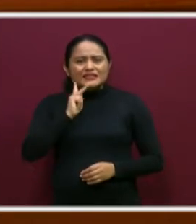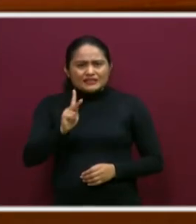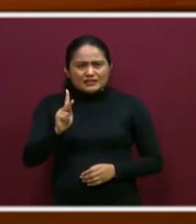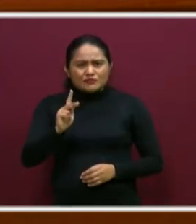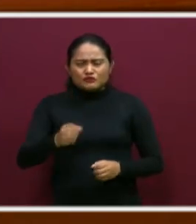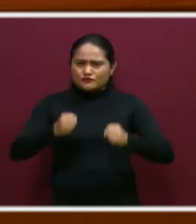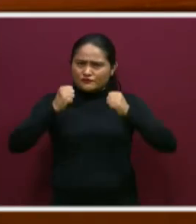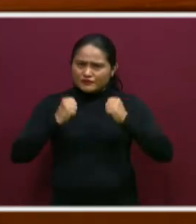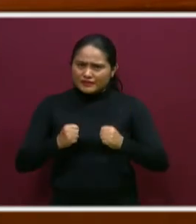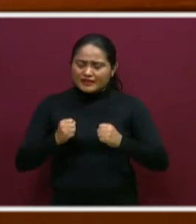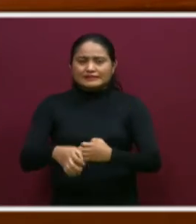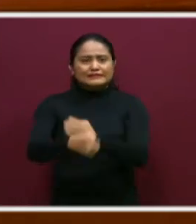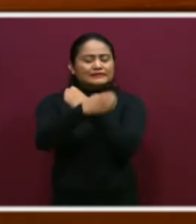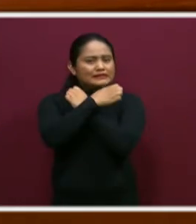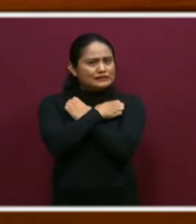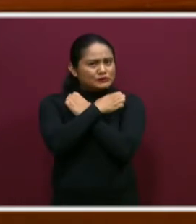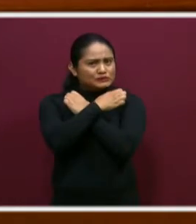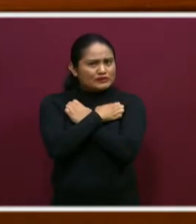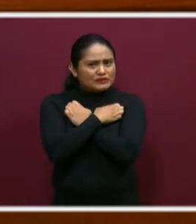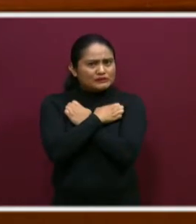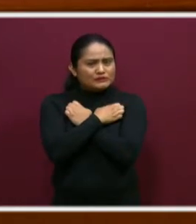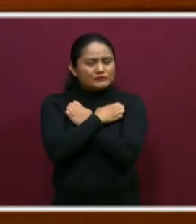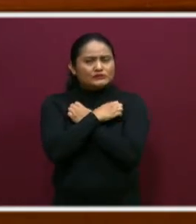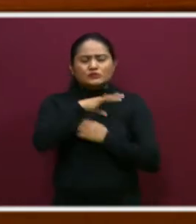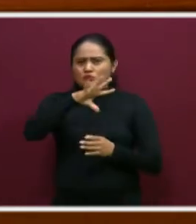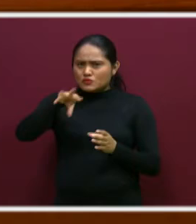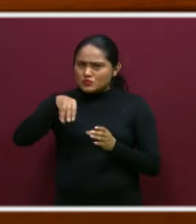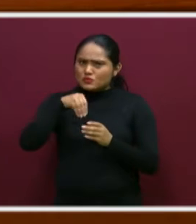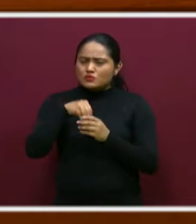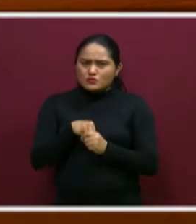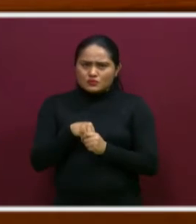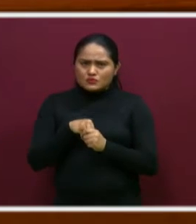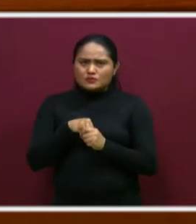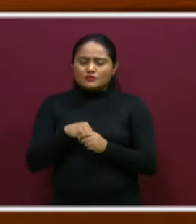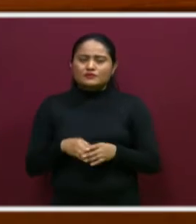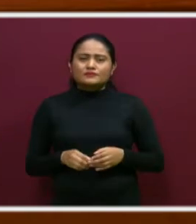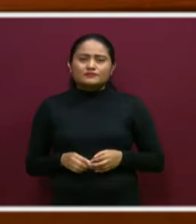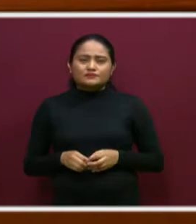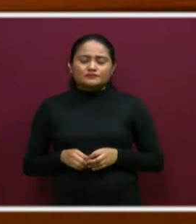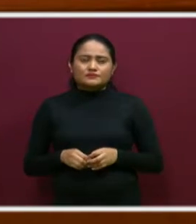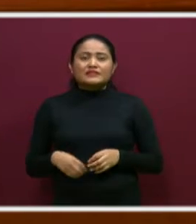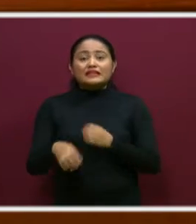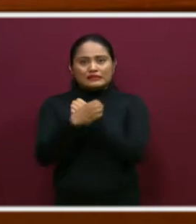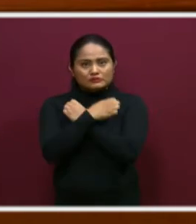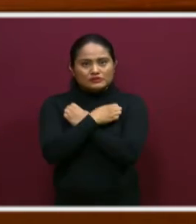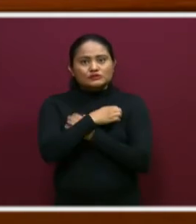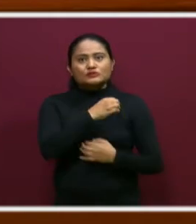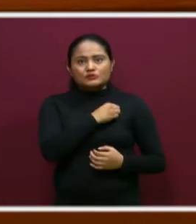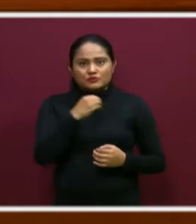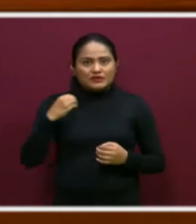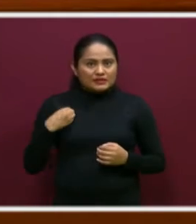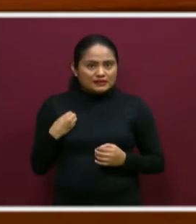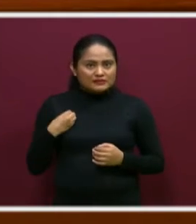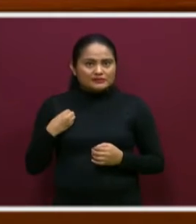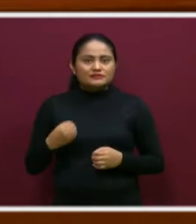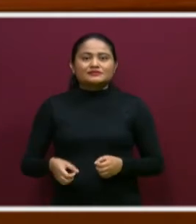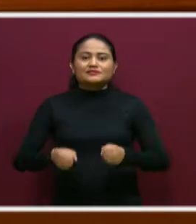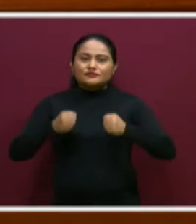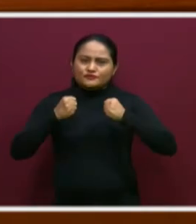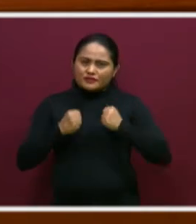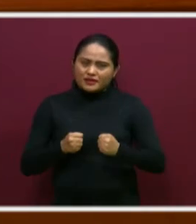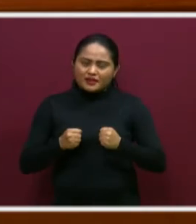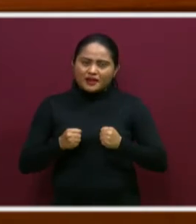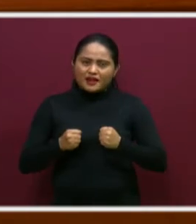integral sabemos que a lo largo del currículo de la malla curricular de la educación obligatoria se fortalecen campos de formación